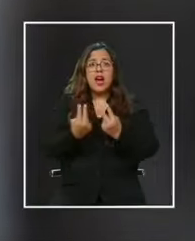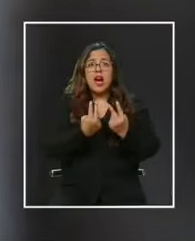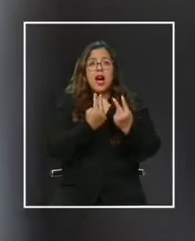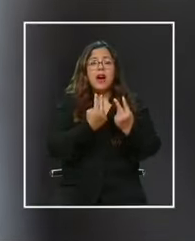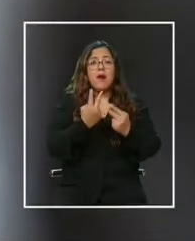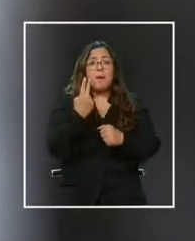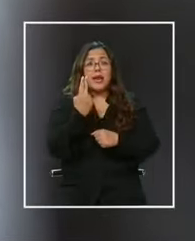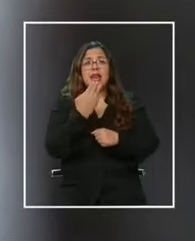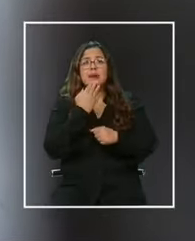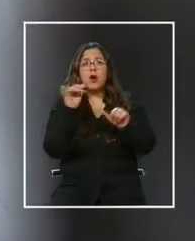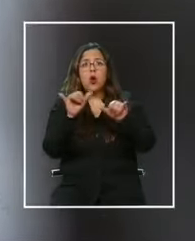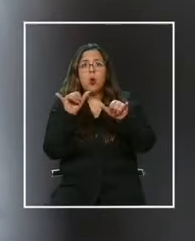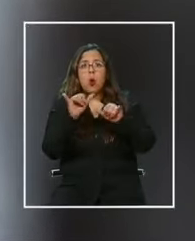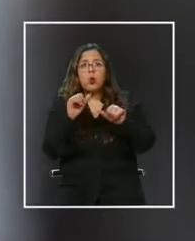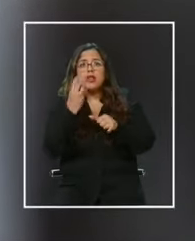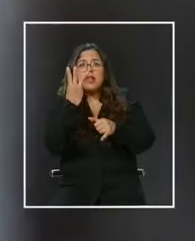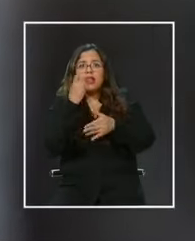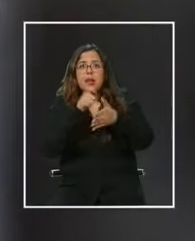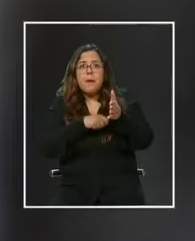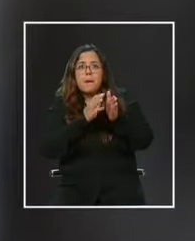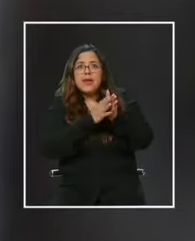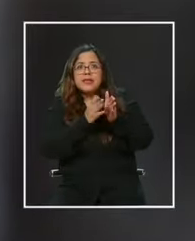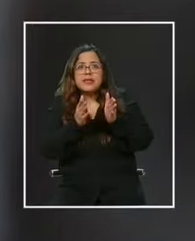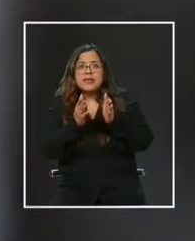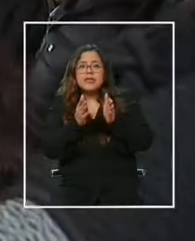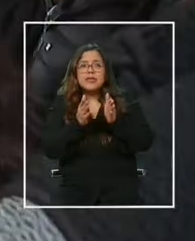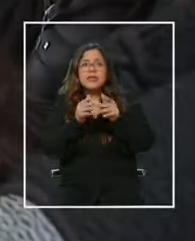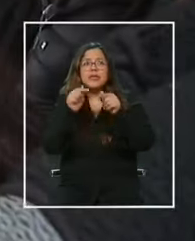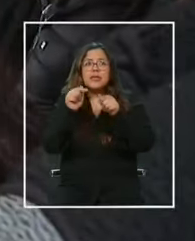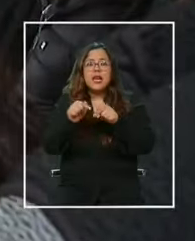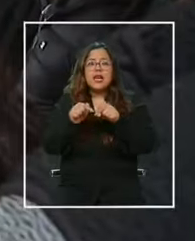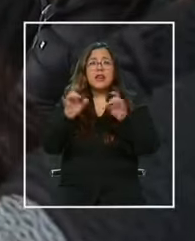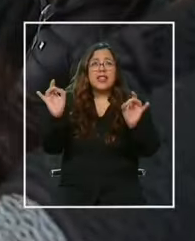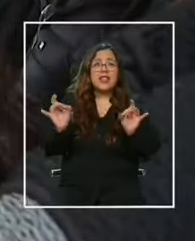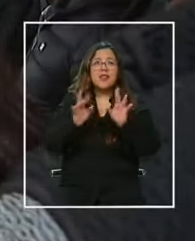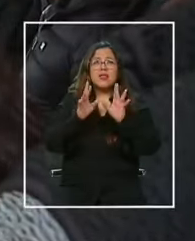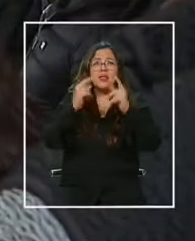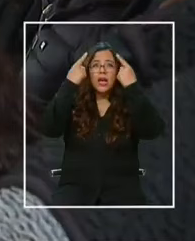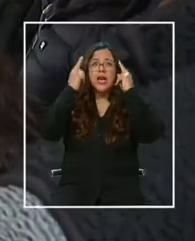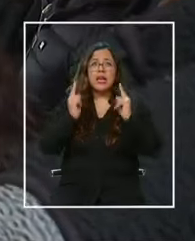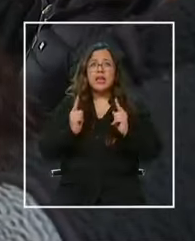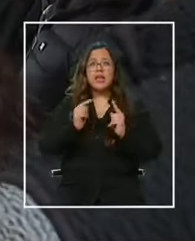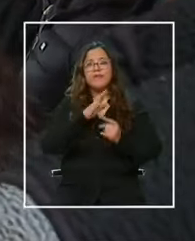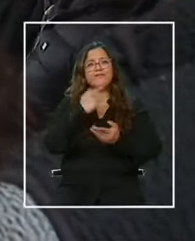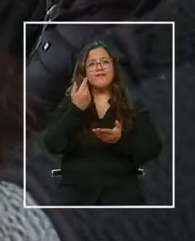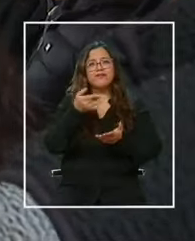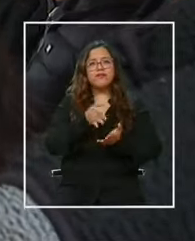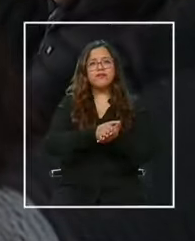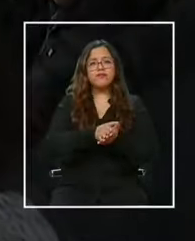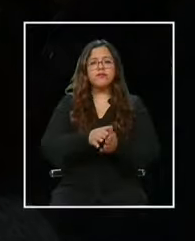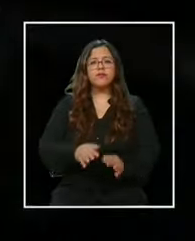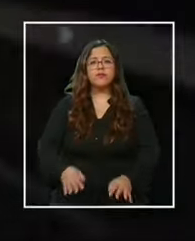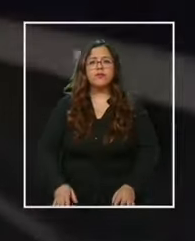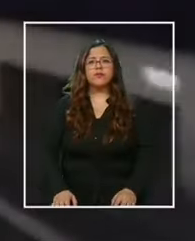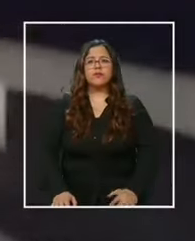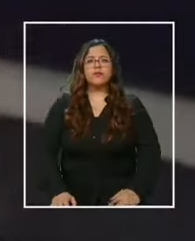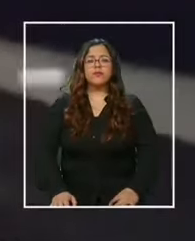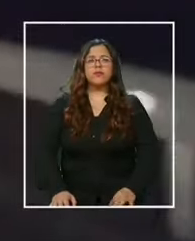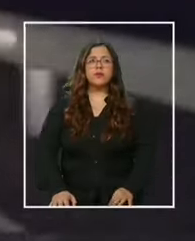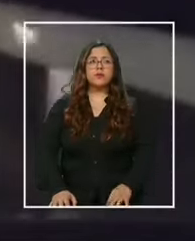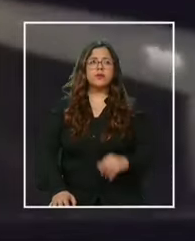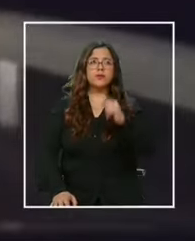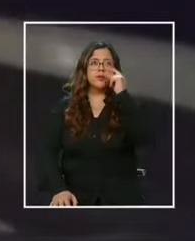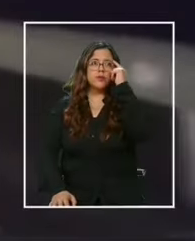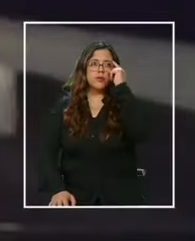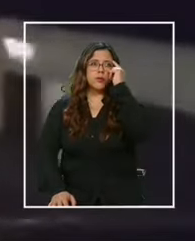pequeña Isidora, de tan solo 3 meses de edad, quien tras la gravedad de las heridas, falleció. Por